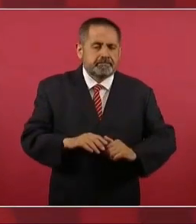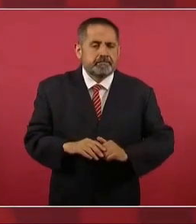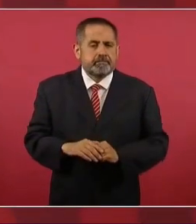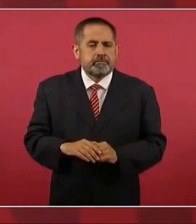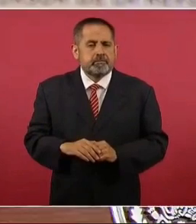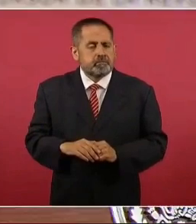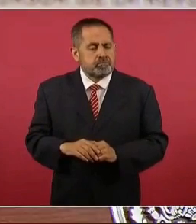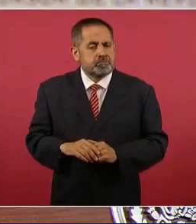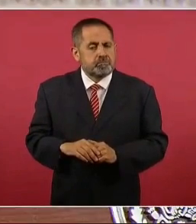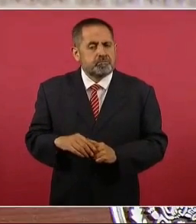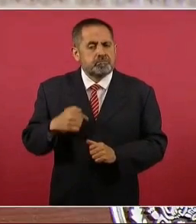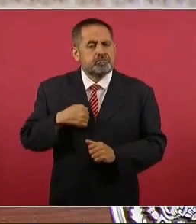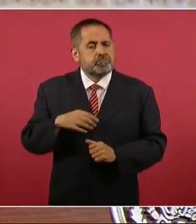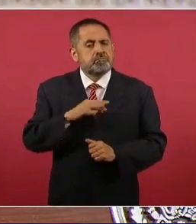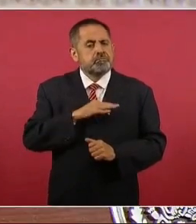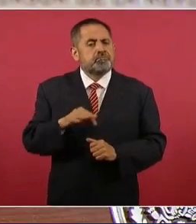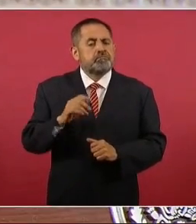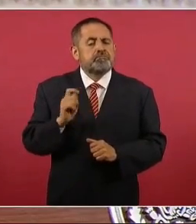pude